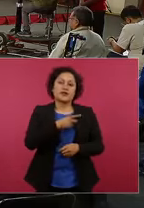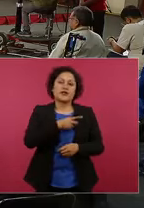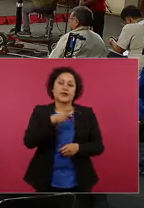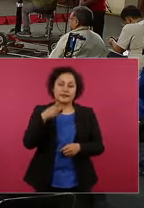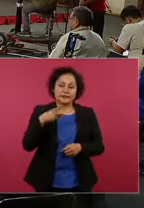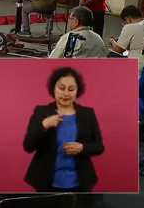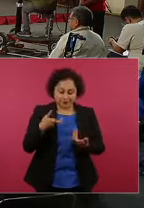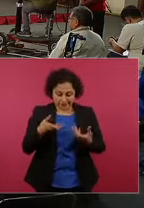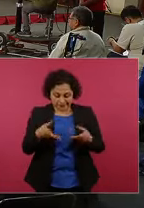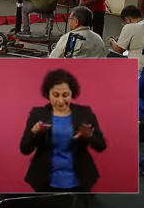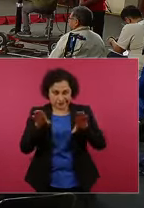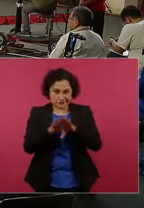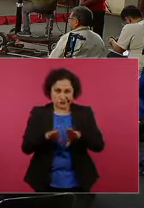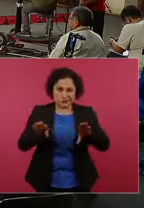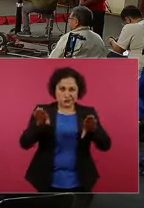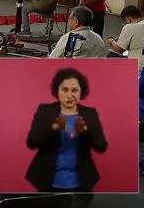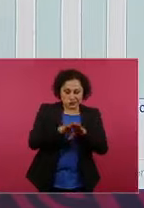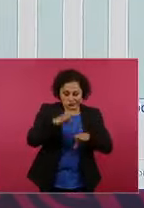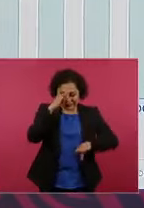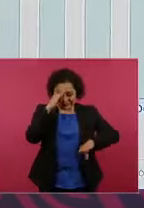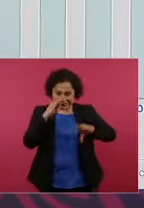en la época de Zedillo,